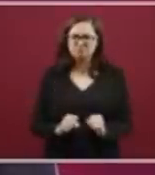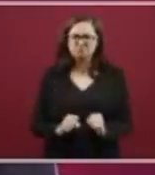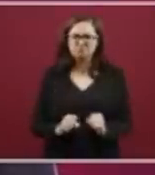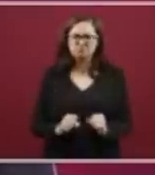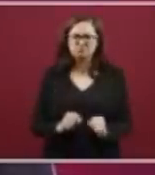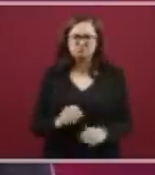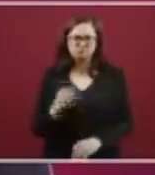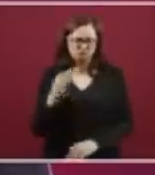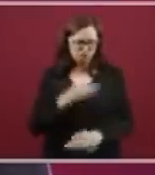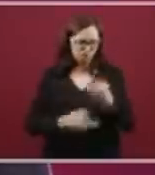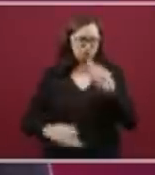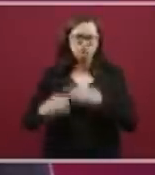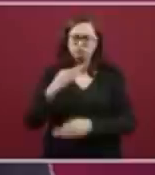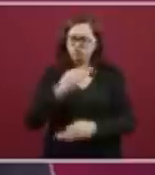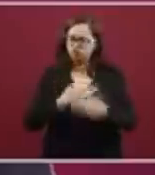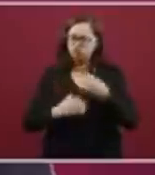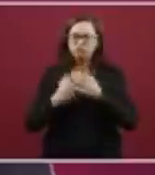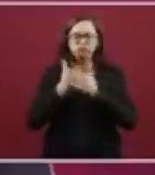todos vamos a ayudar,